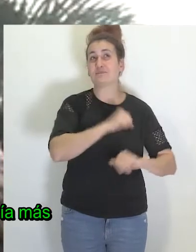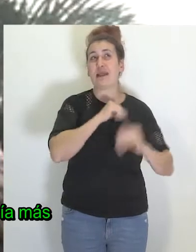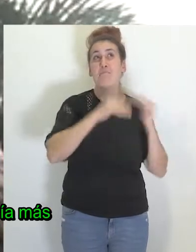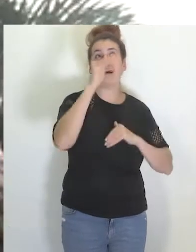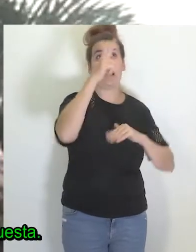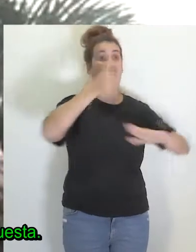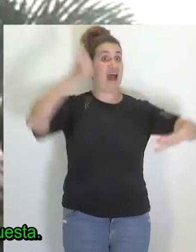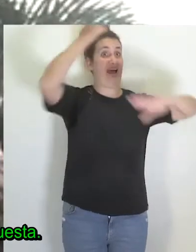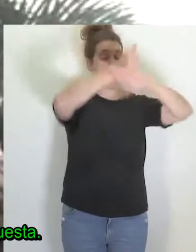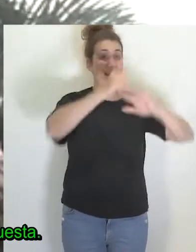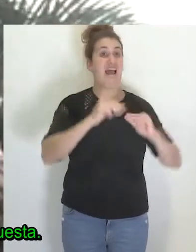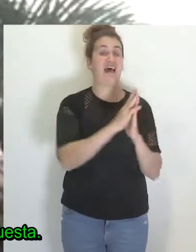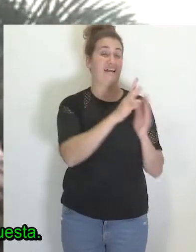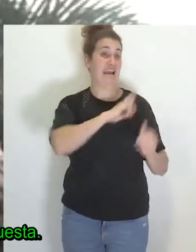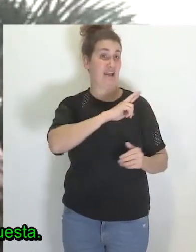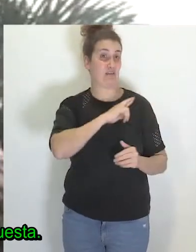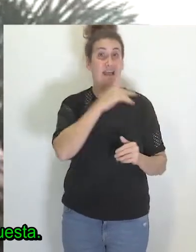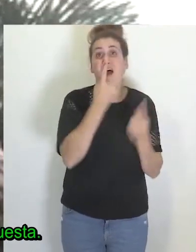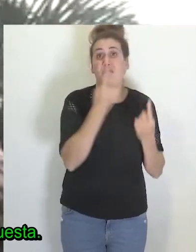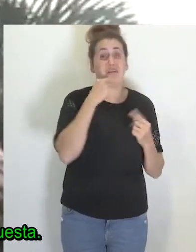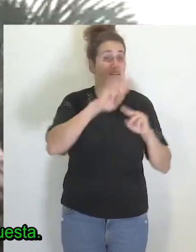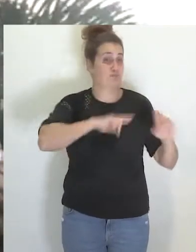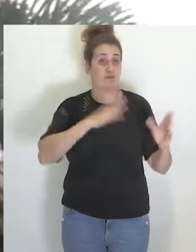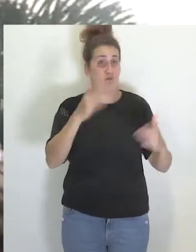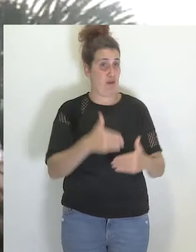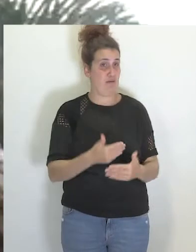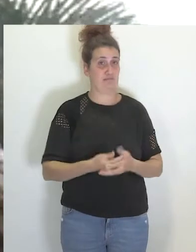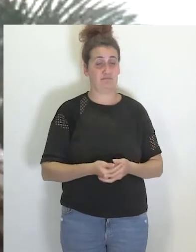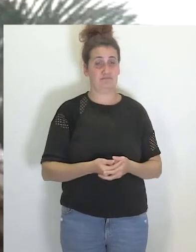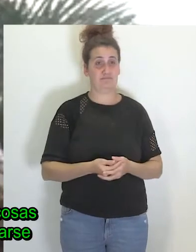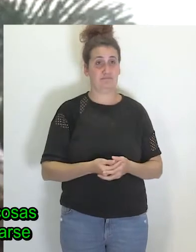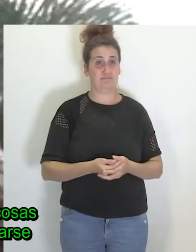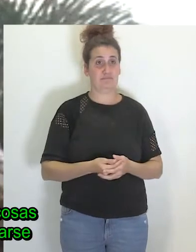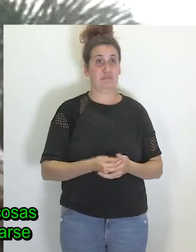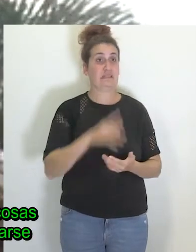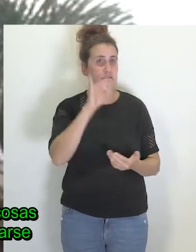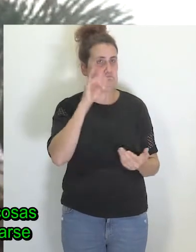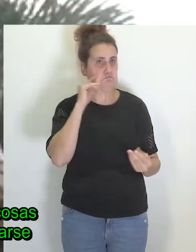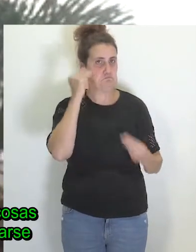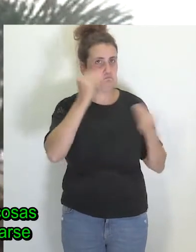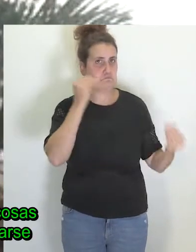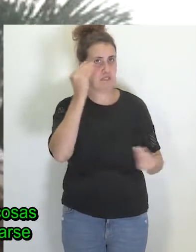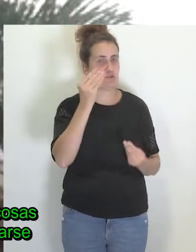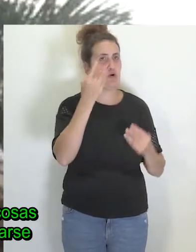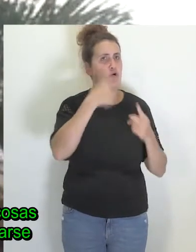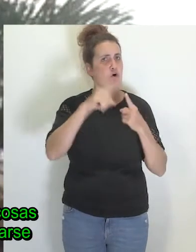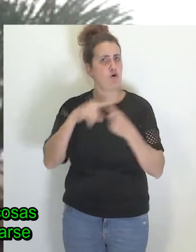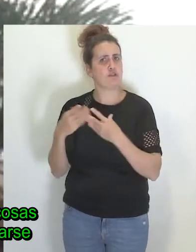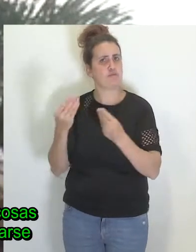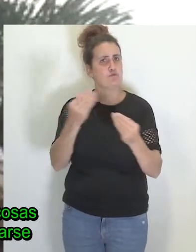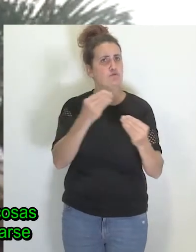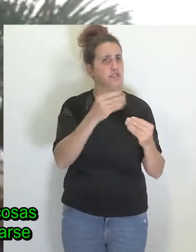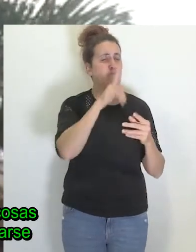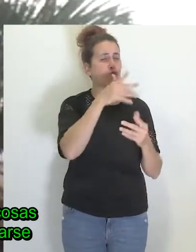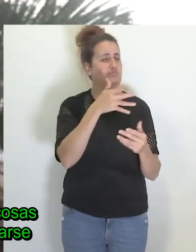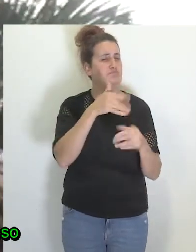jerarquías religiosas y a veces no tenemos esa respuesta. Y sí, yo creo que hay muchas cosas por las que habría